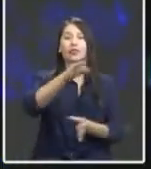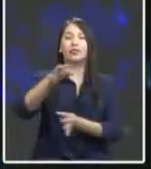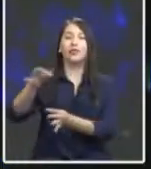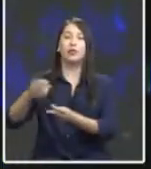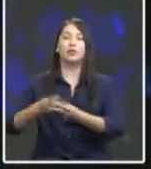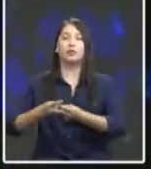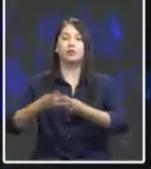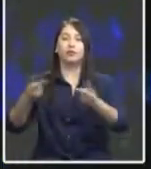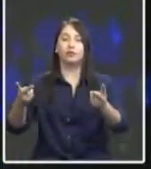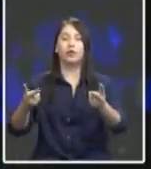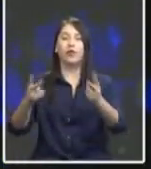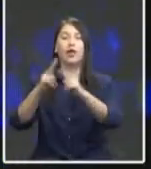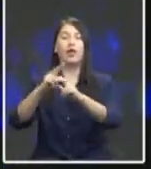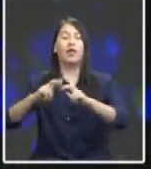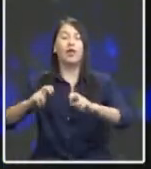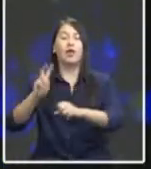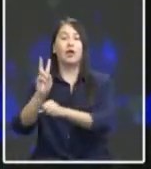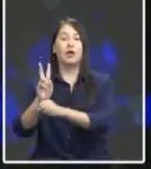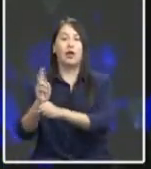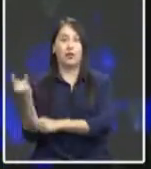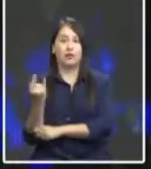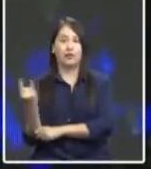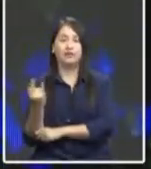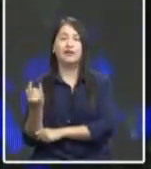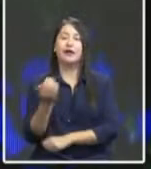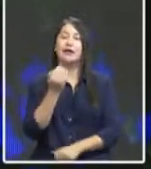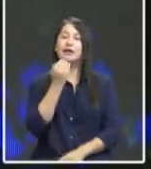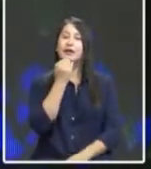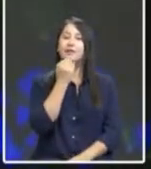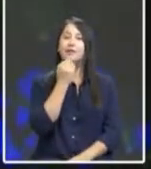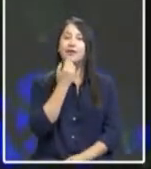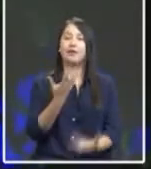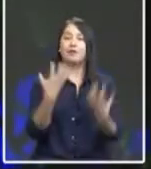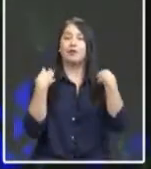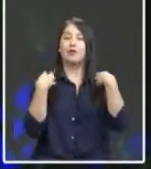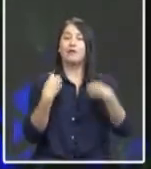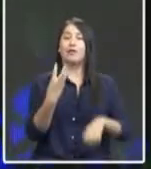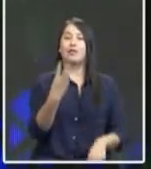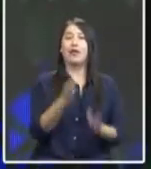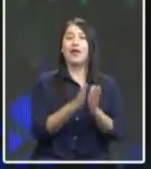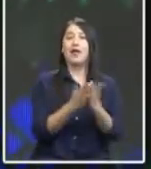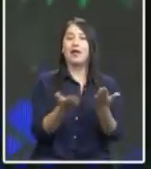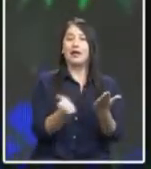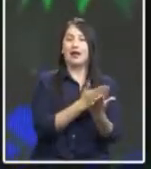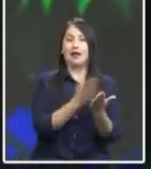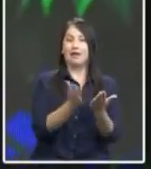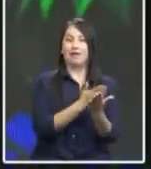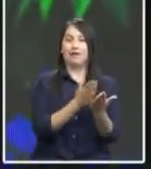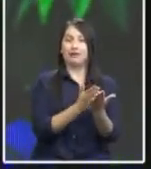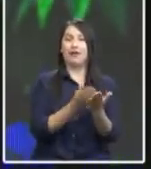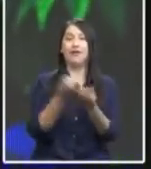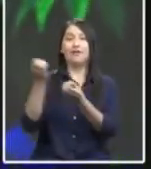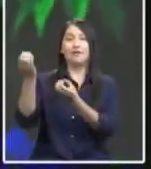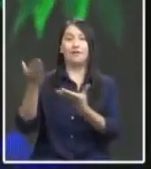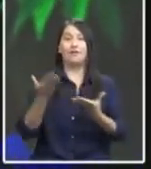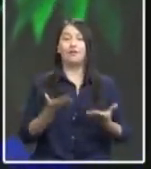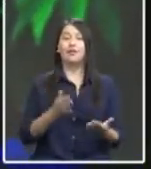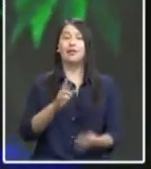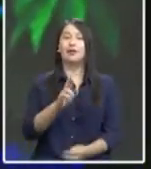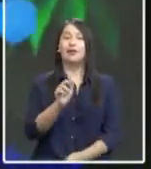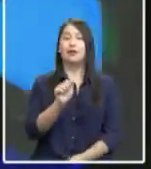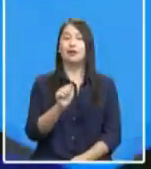forma parte de los consejos editoriales de tres revistas de planificación de escenarios. Bienvenido, Rafael,